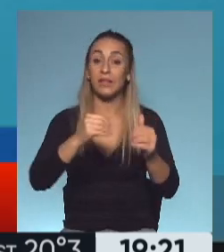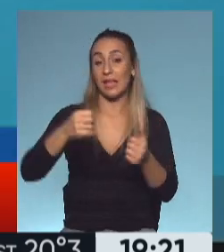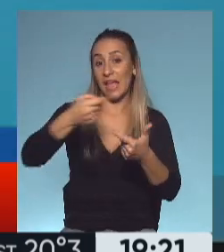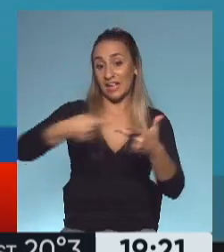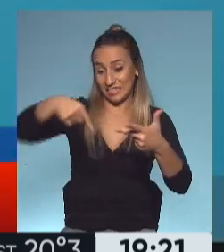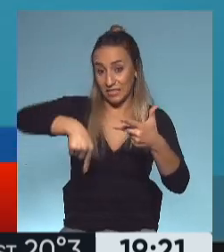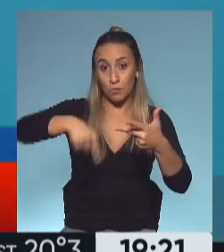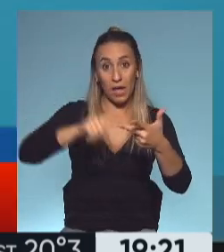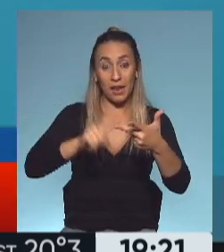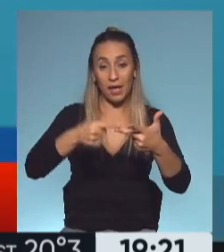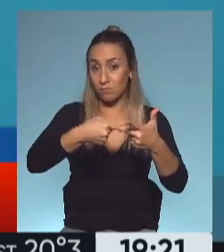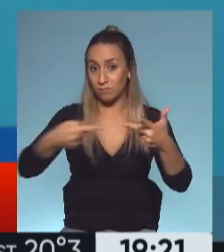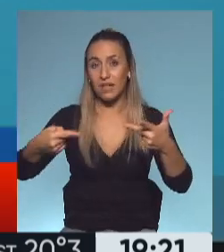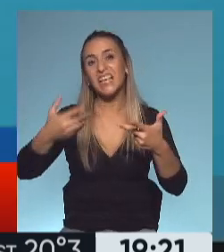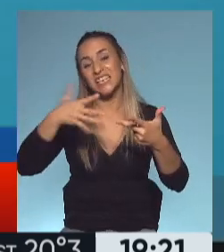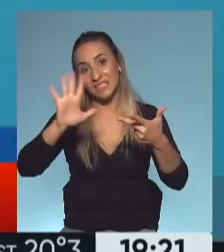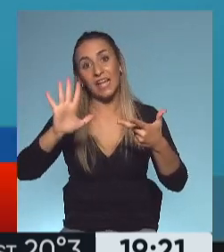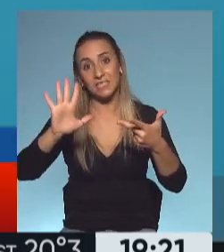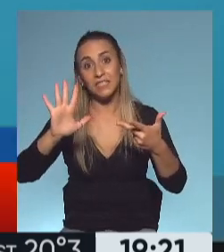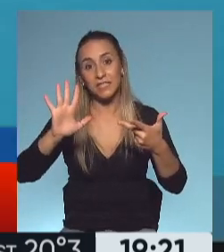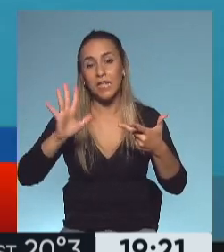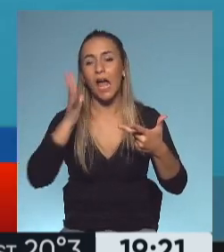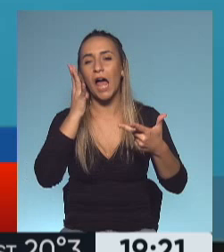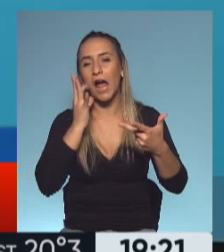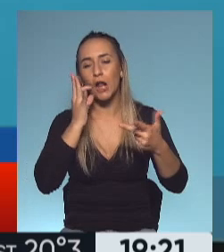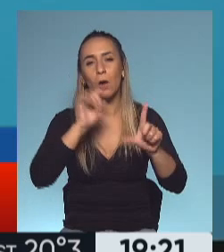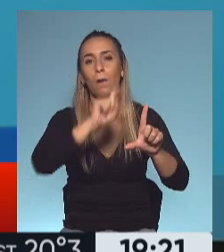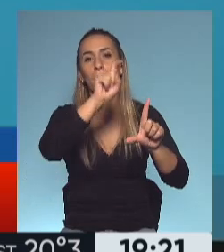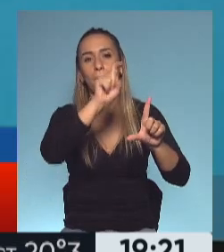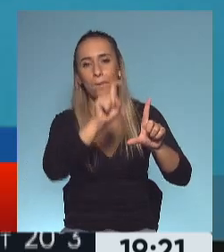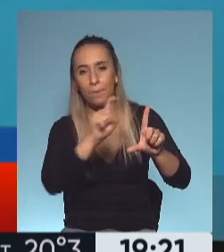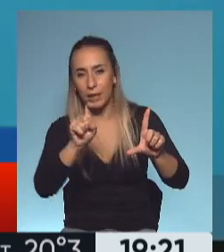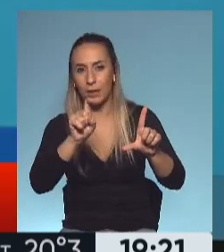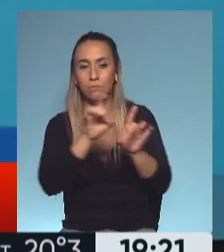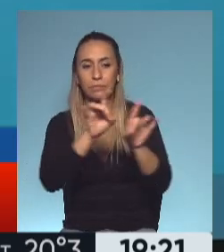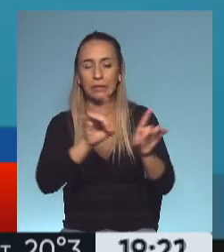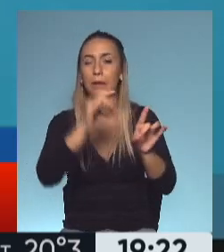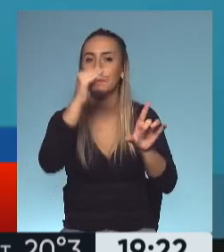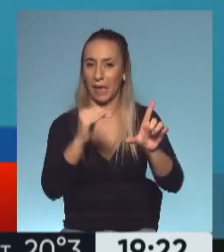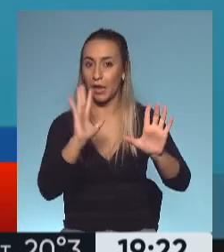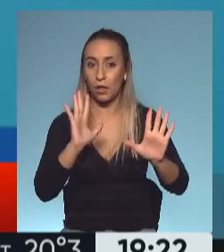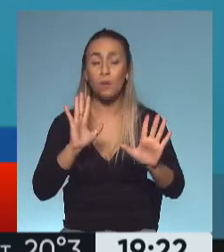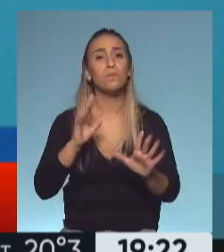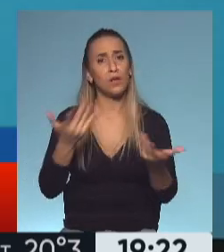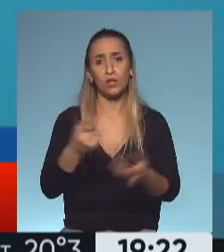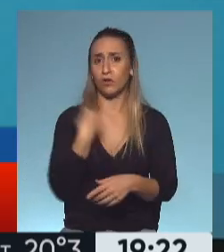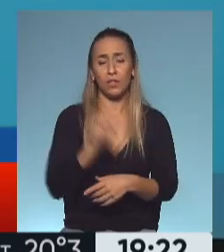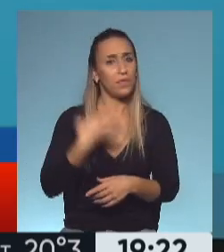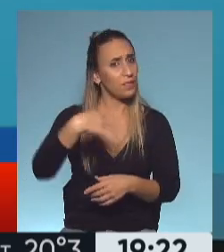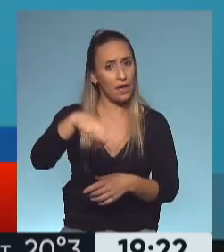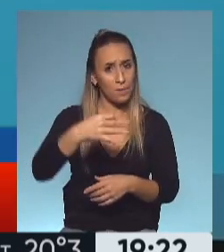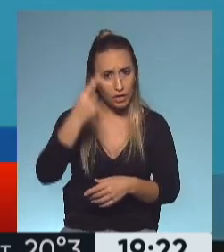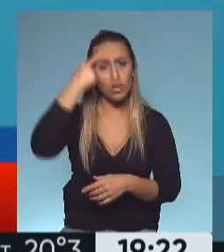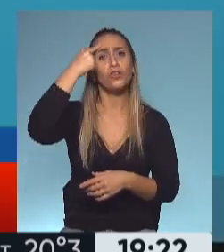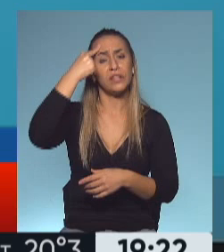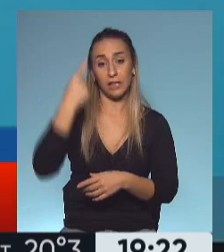semana probablemente veamos una leve caída de los casos. Seamos conscientes de que el esfuerzo